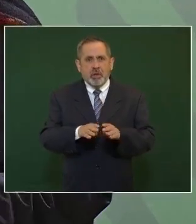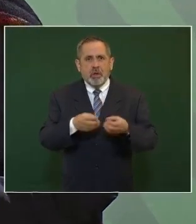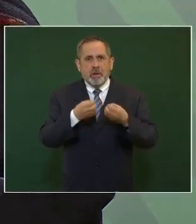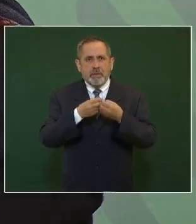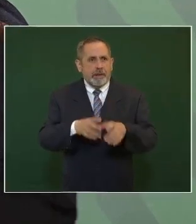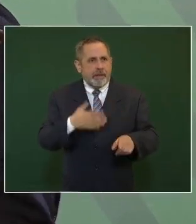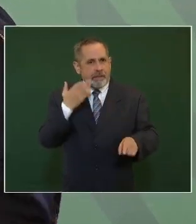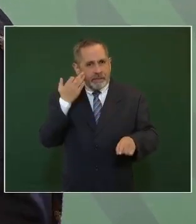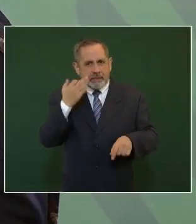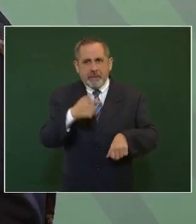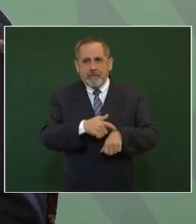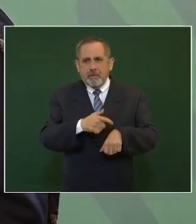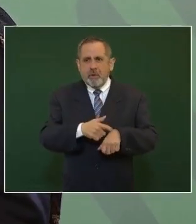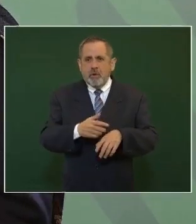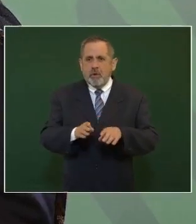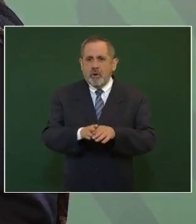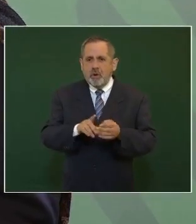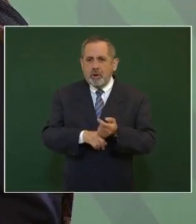pierden tiempo,